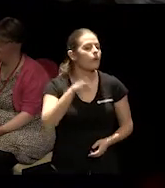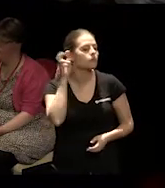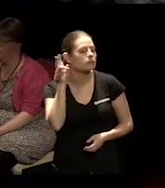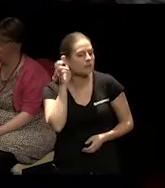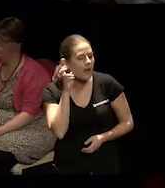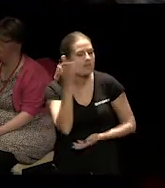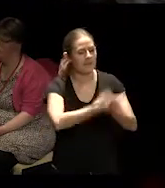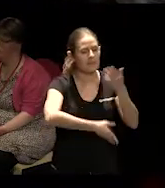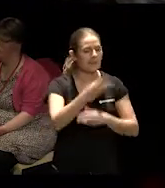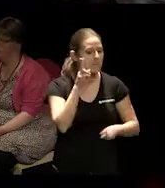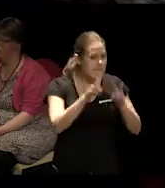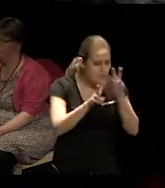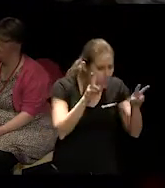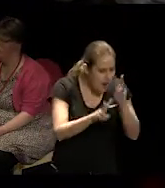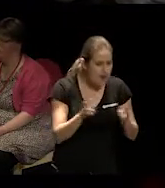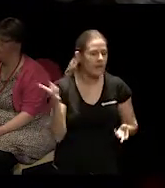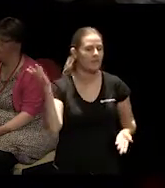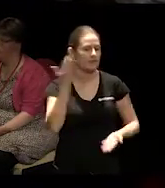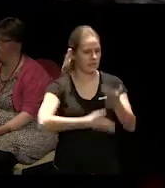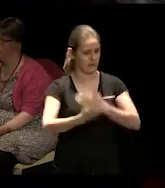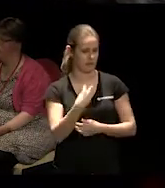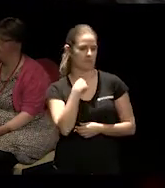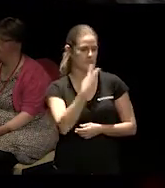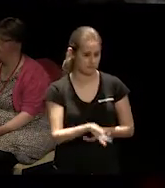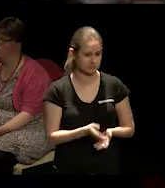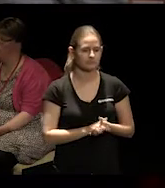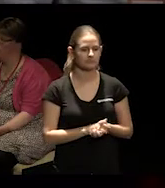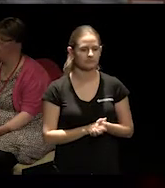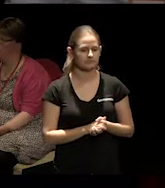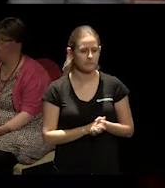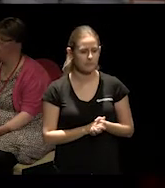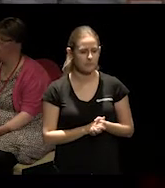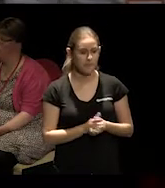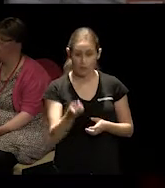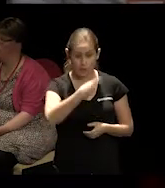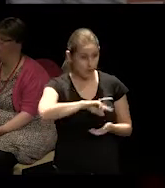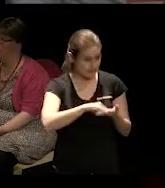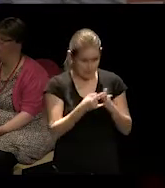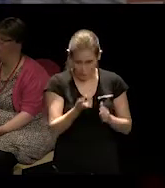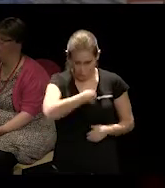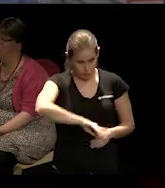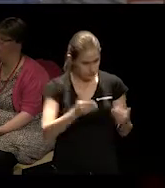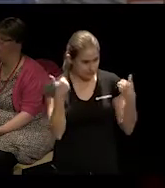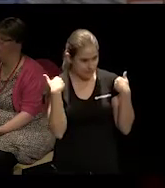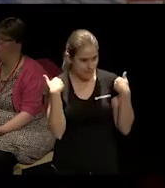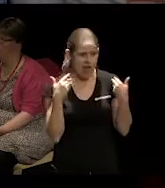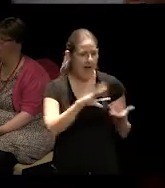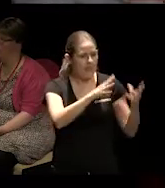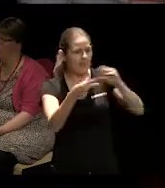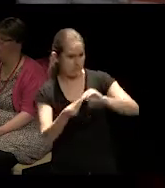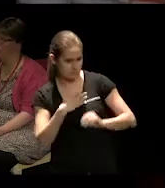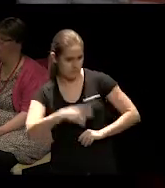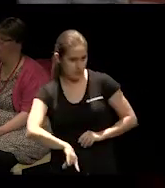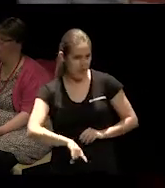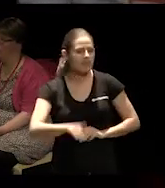cognitiva, porque en todos ellos se pueden aplicar las técnicas en las que somos competentes. En la discapacidad auditiva, el objetivo